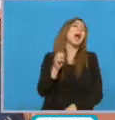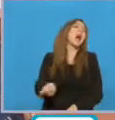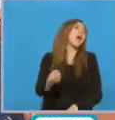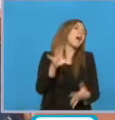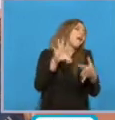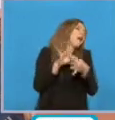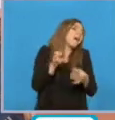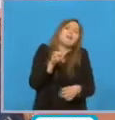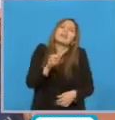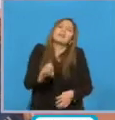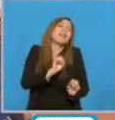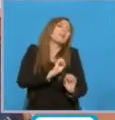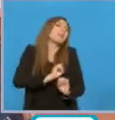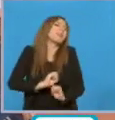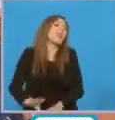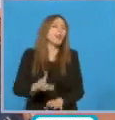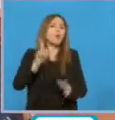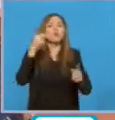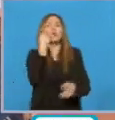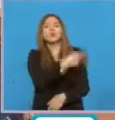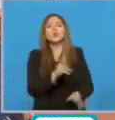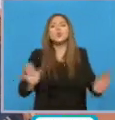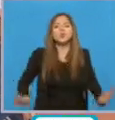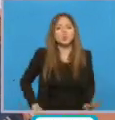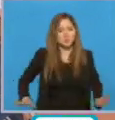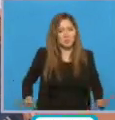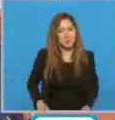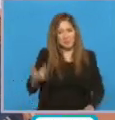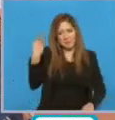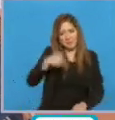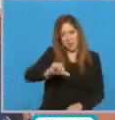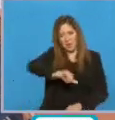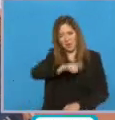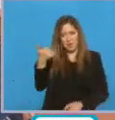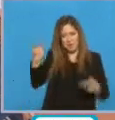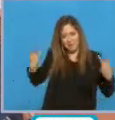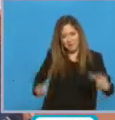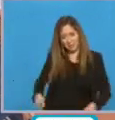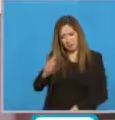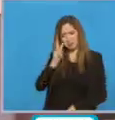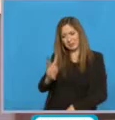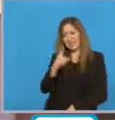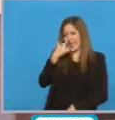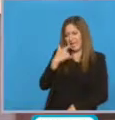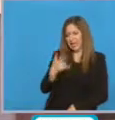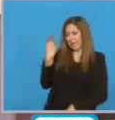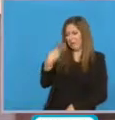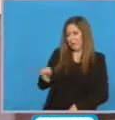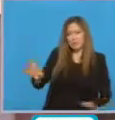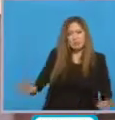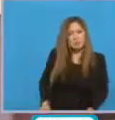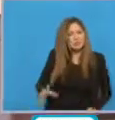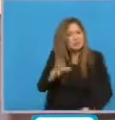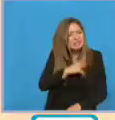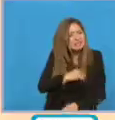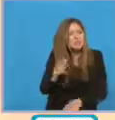¿verdad? Sí. Y los comportamientos que a veces incomodan a los extraños. ¿Por qué pasa